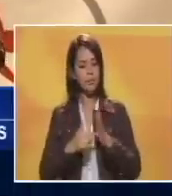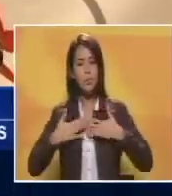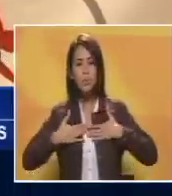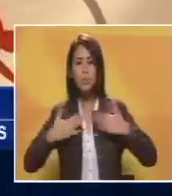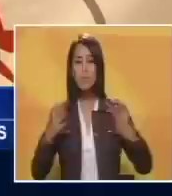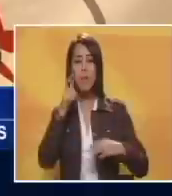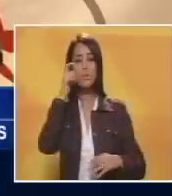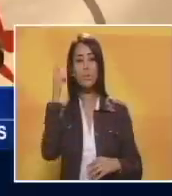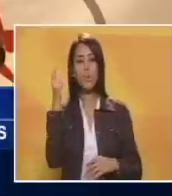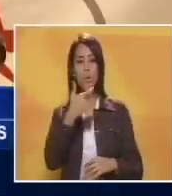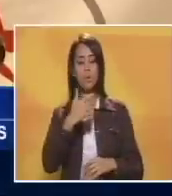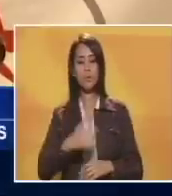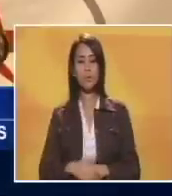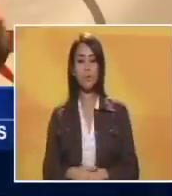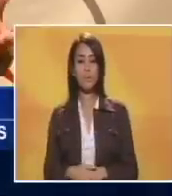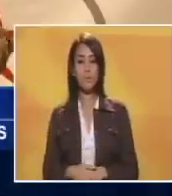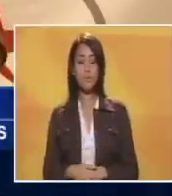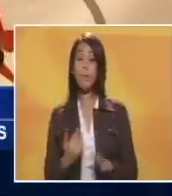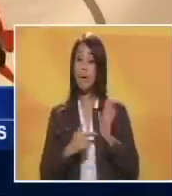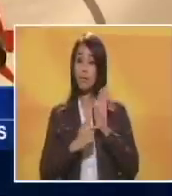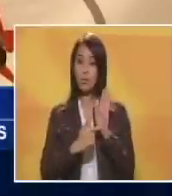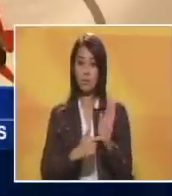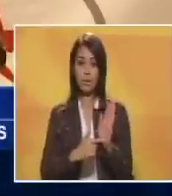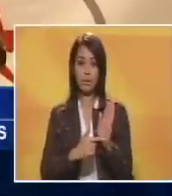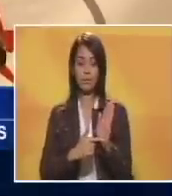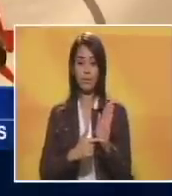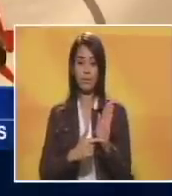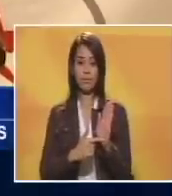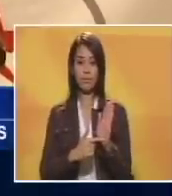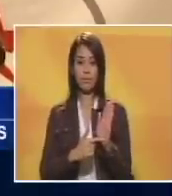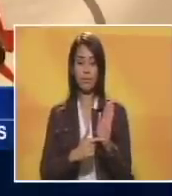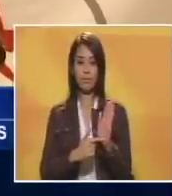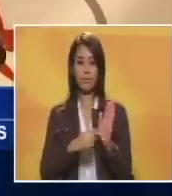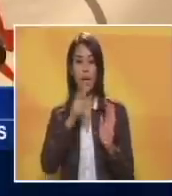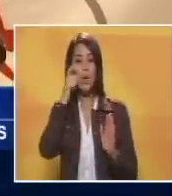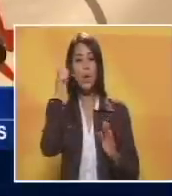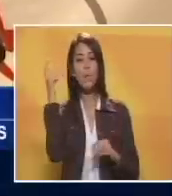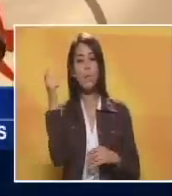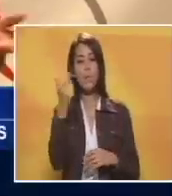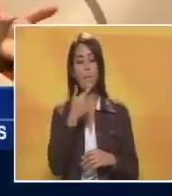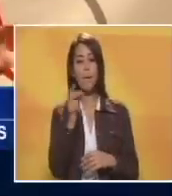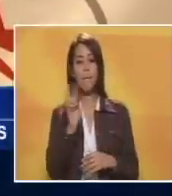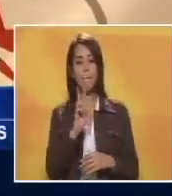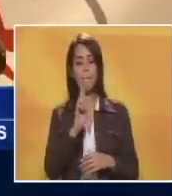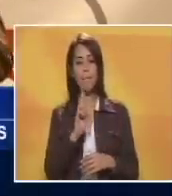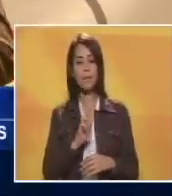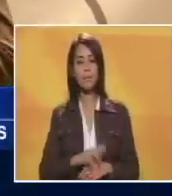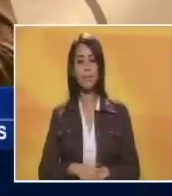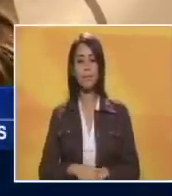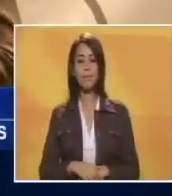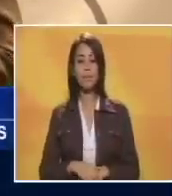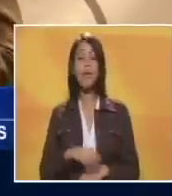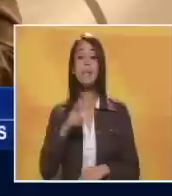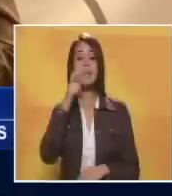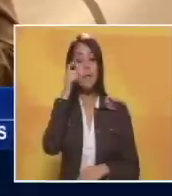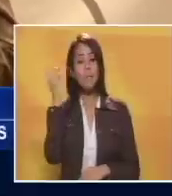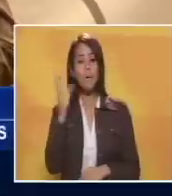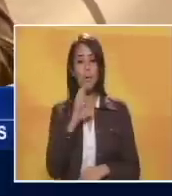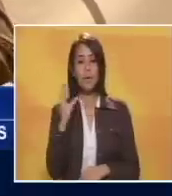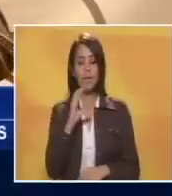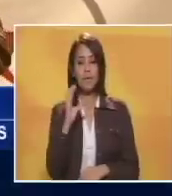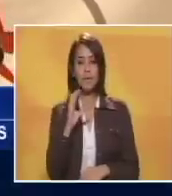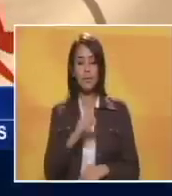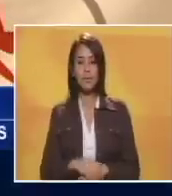de su pueblo para que puedan mostrar al glorioso pueblo bolivariano de Venezuela y muy especialmente al pueblo caraqueño